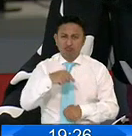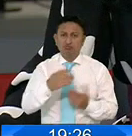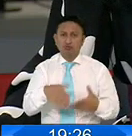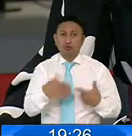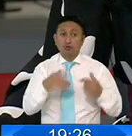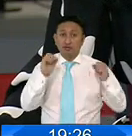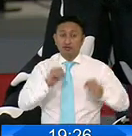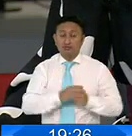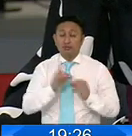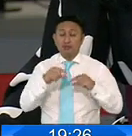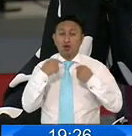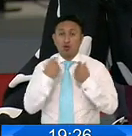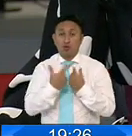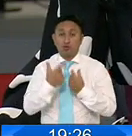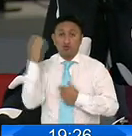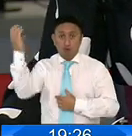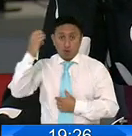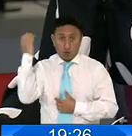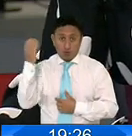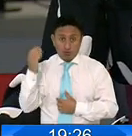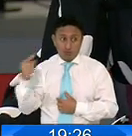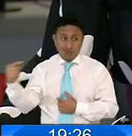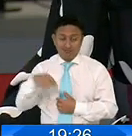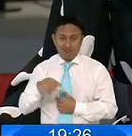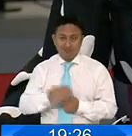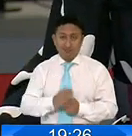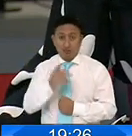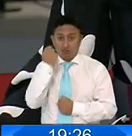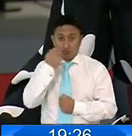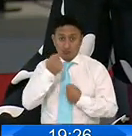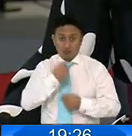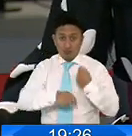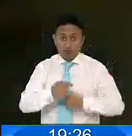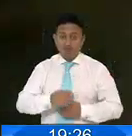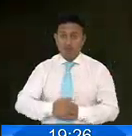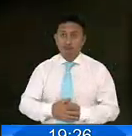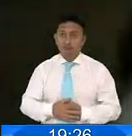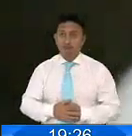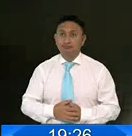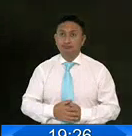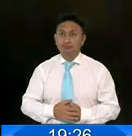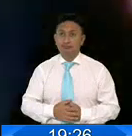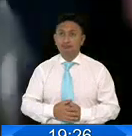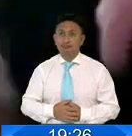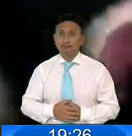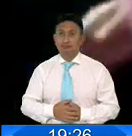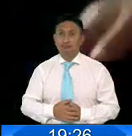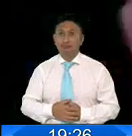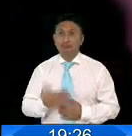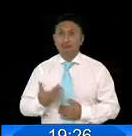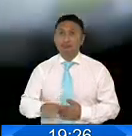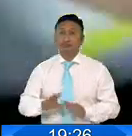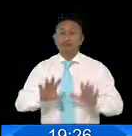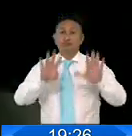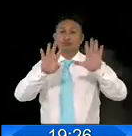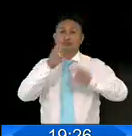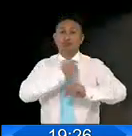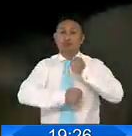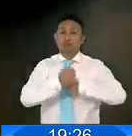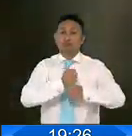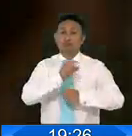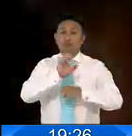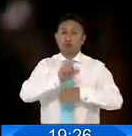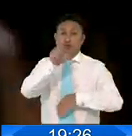tendría vínculos con grupos de Colombia dedicados al tráfico de drogas. Han pasado 9 años desde que el